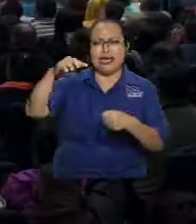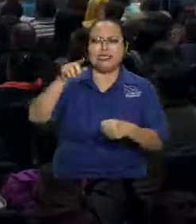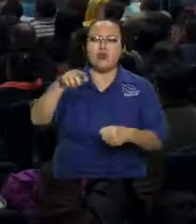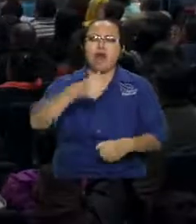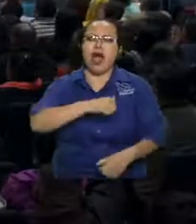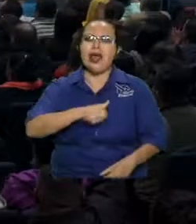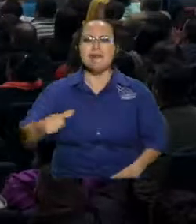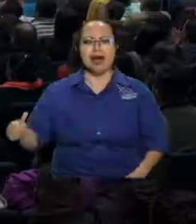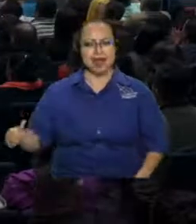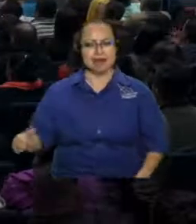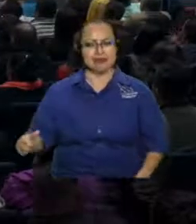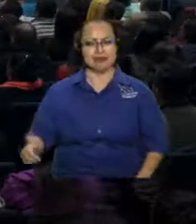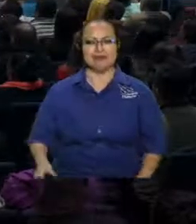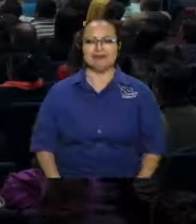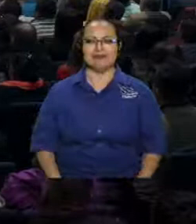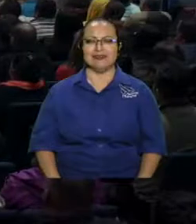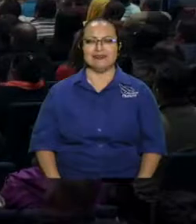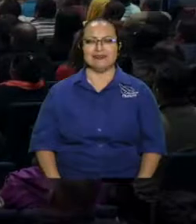alma.